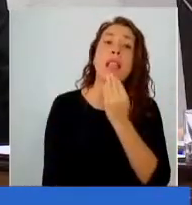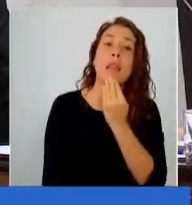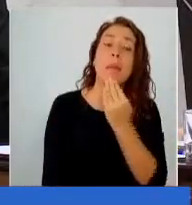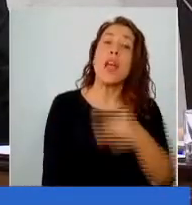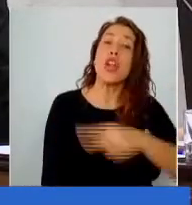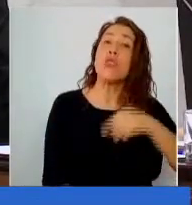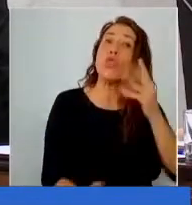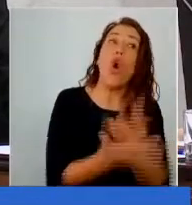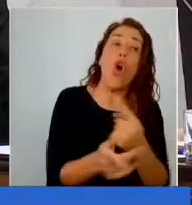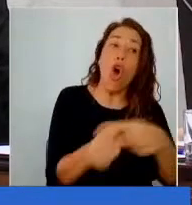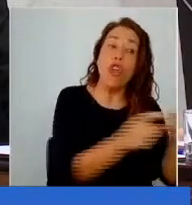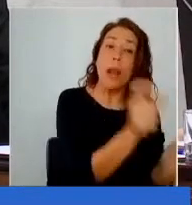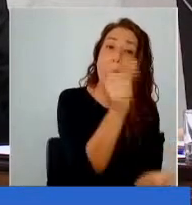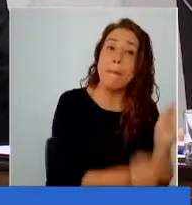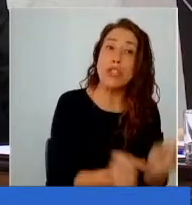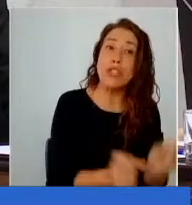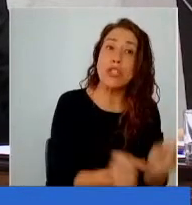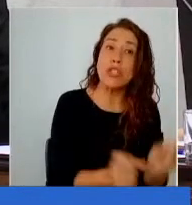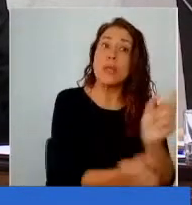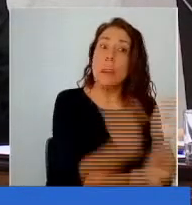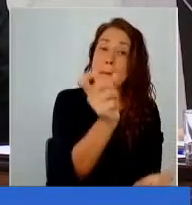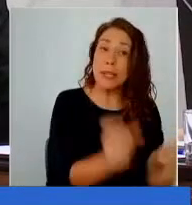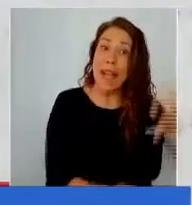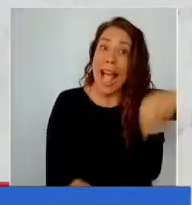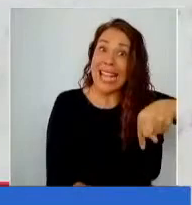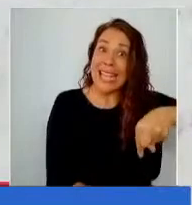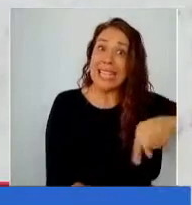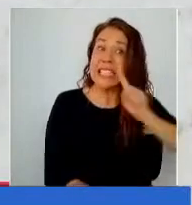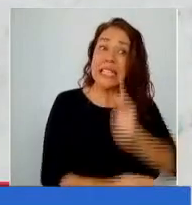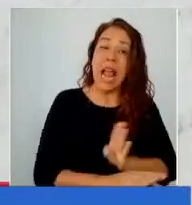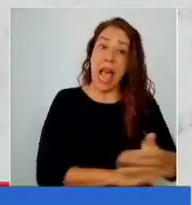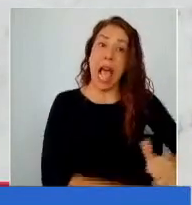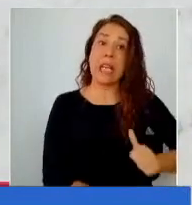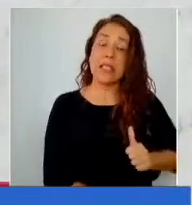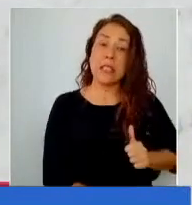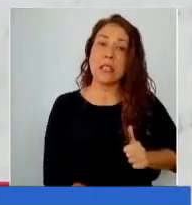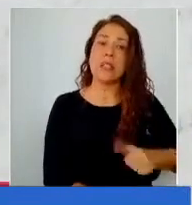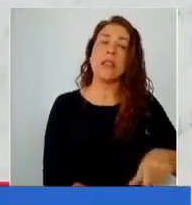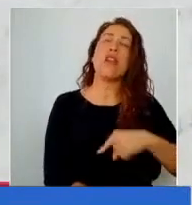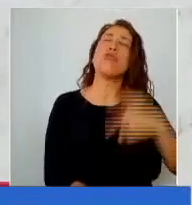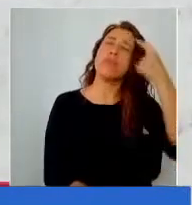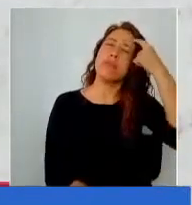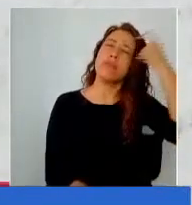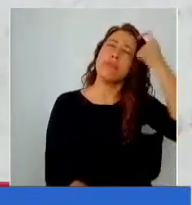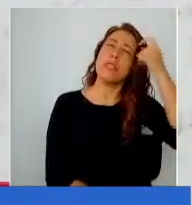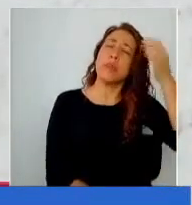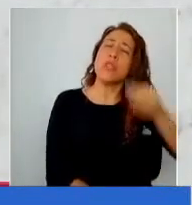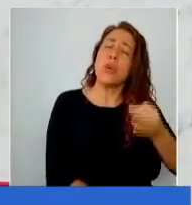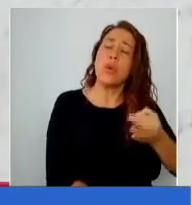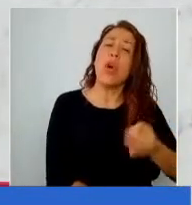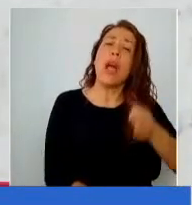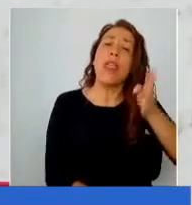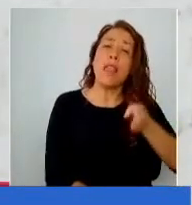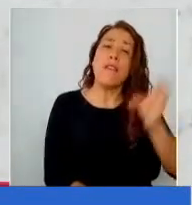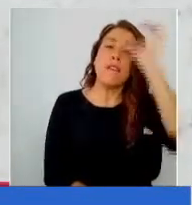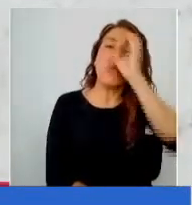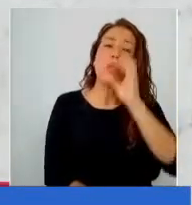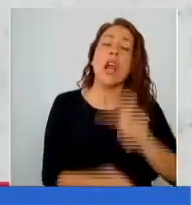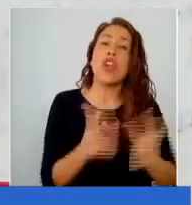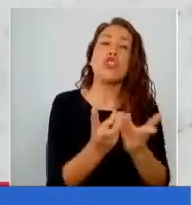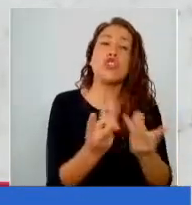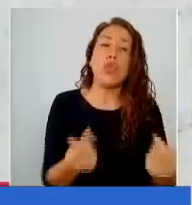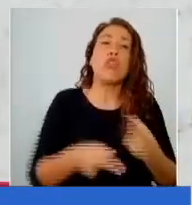varios aquí presentes y nos formamos la convicción de que había buscarse una solución distinta